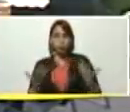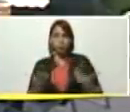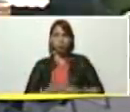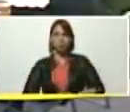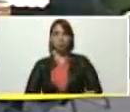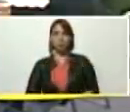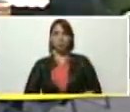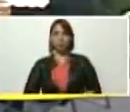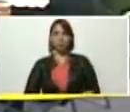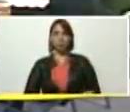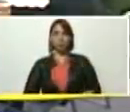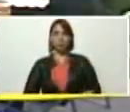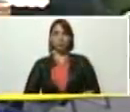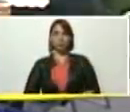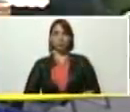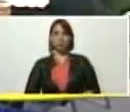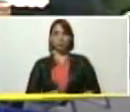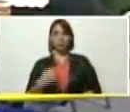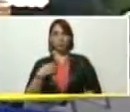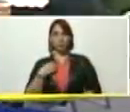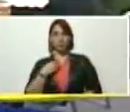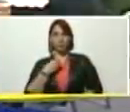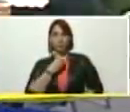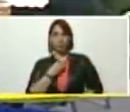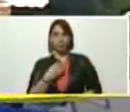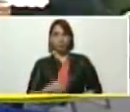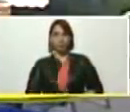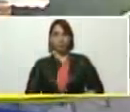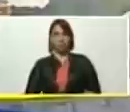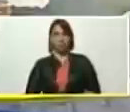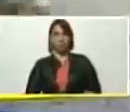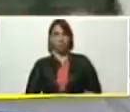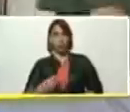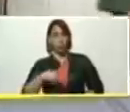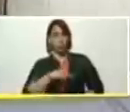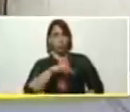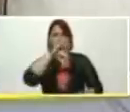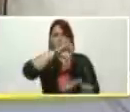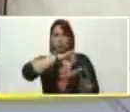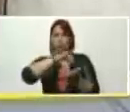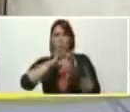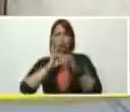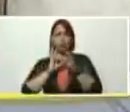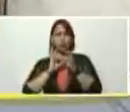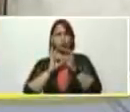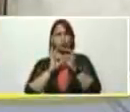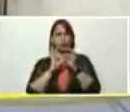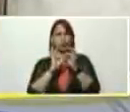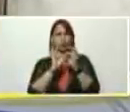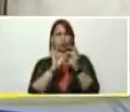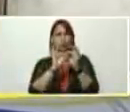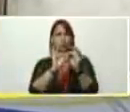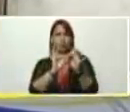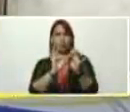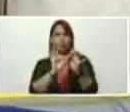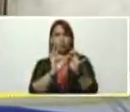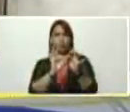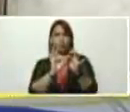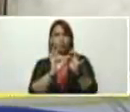Estamos poniendo acento central la consolidación